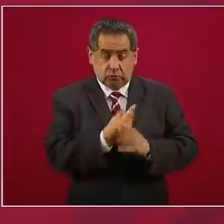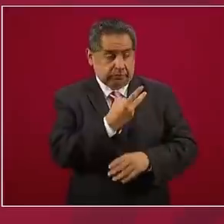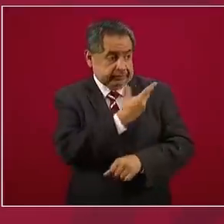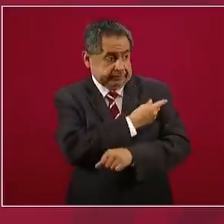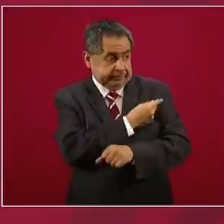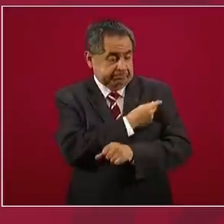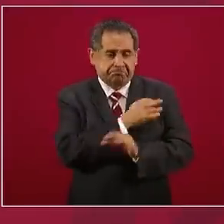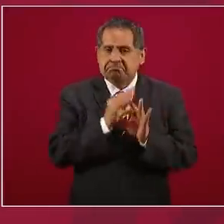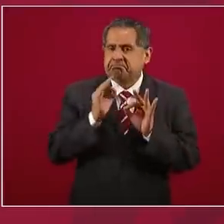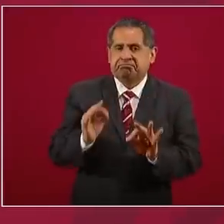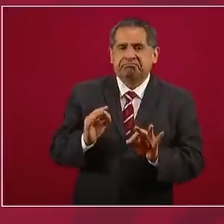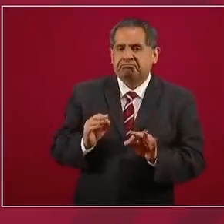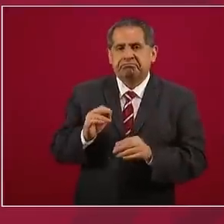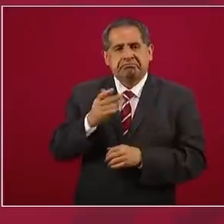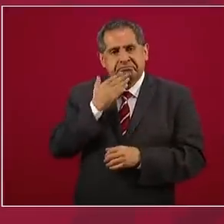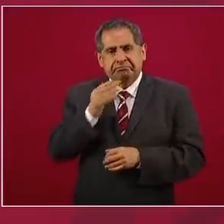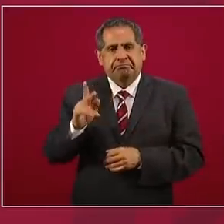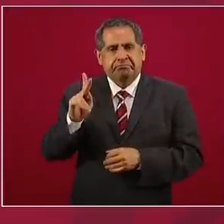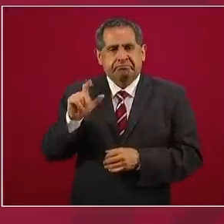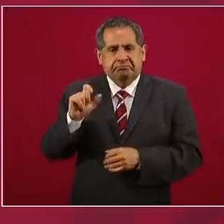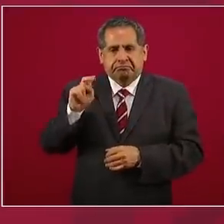nuestro plan